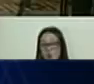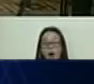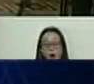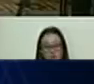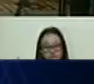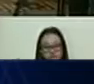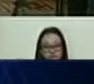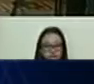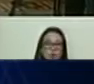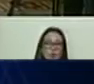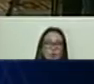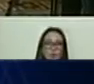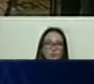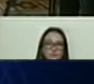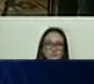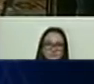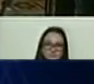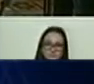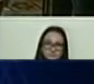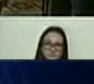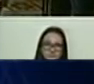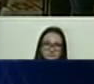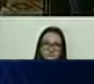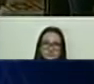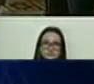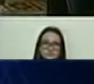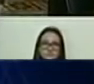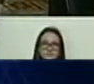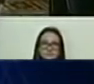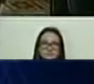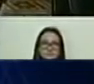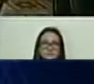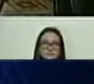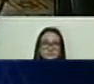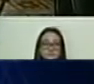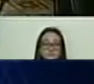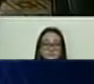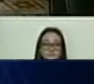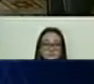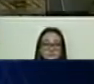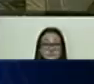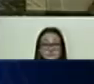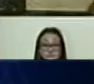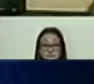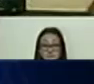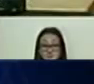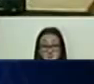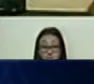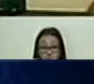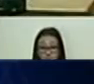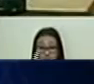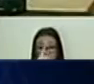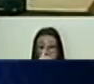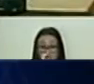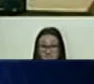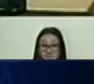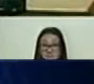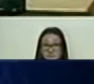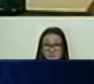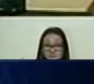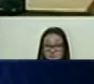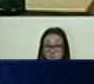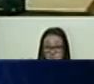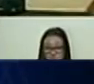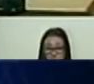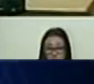fecha, y nos dice mucho el tiempo, porque son 199 años, 2 siglos de batallas, 2 siglos de batallas